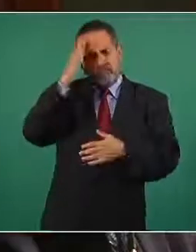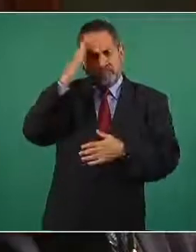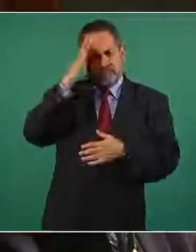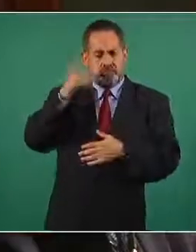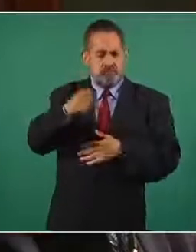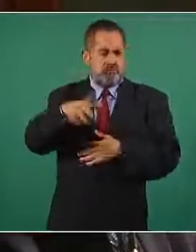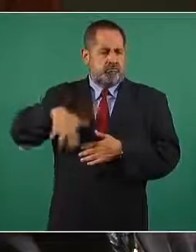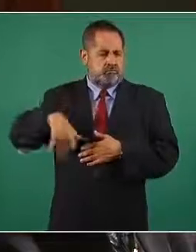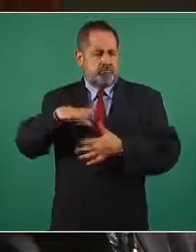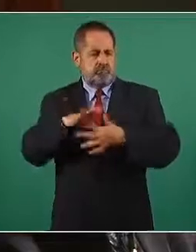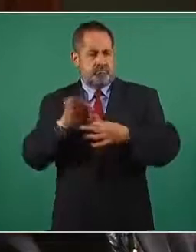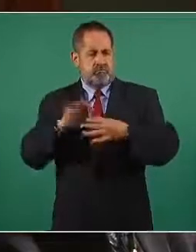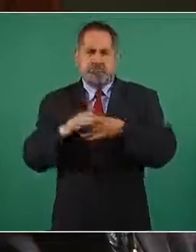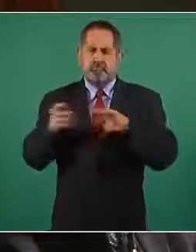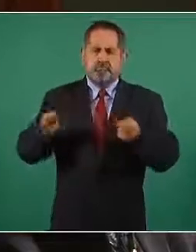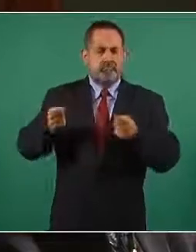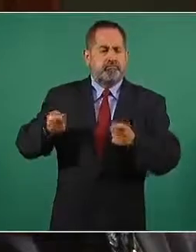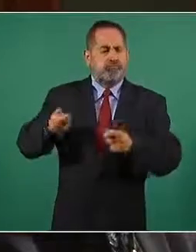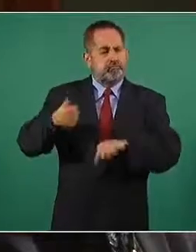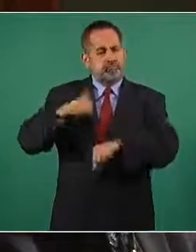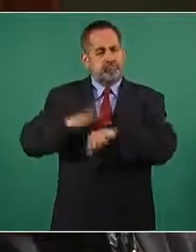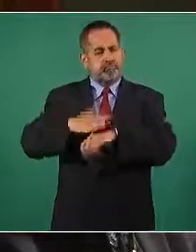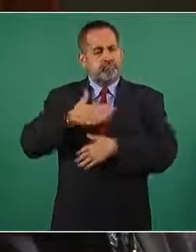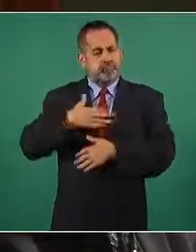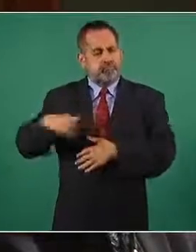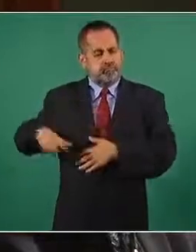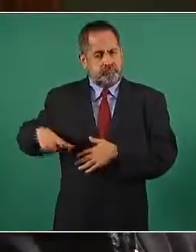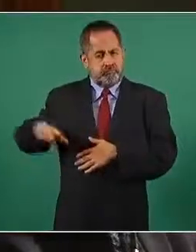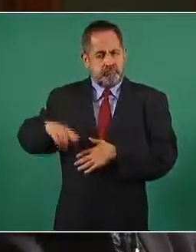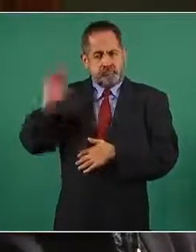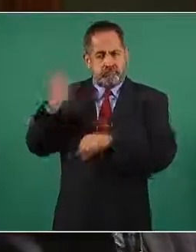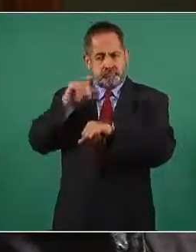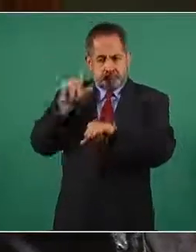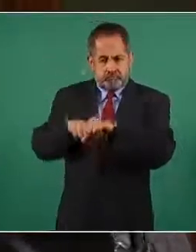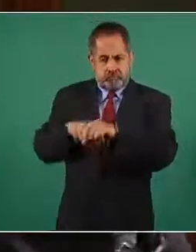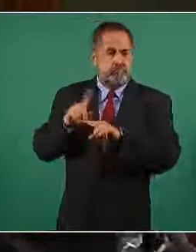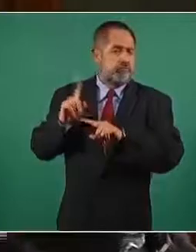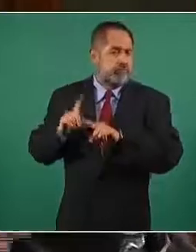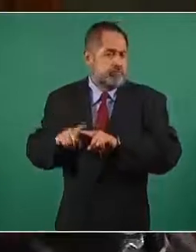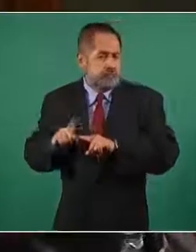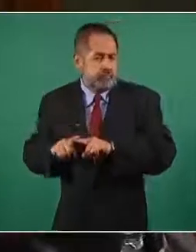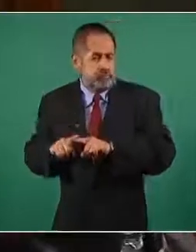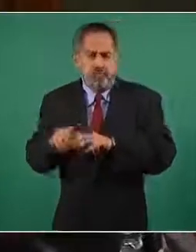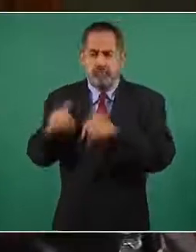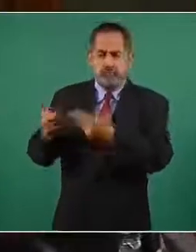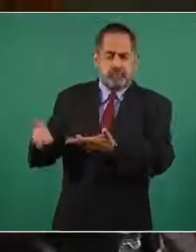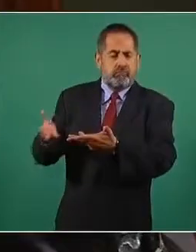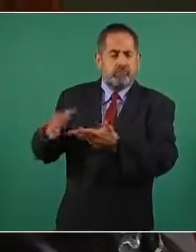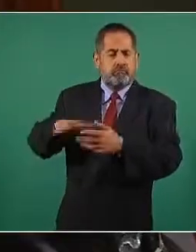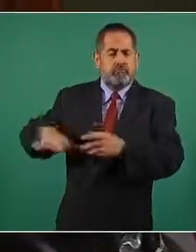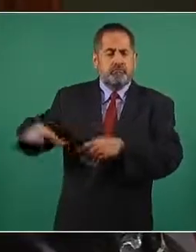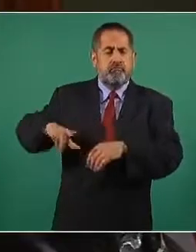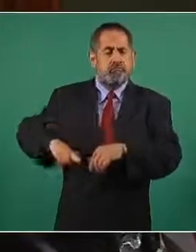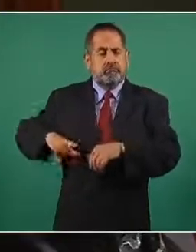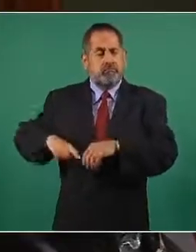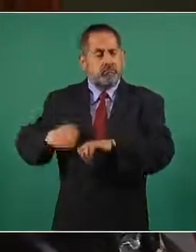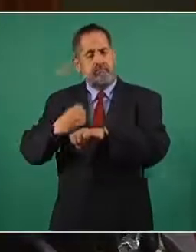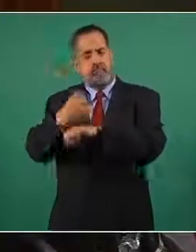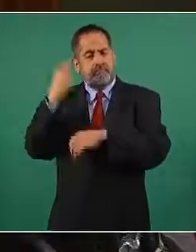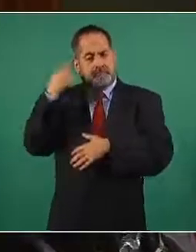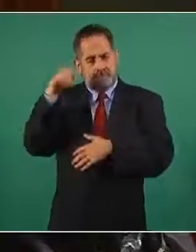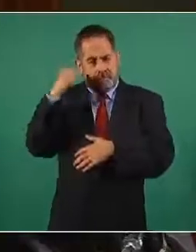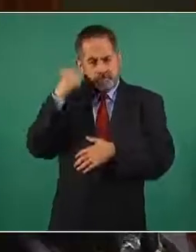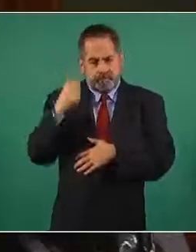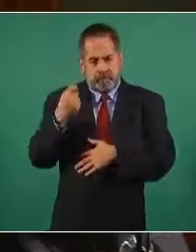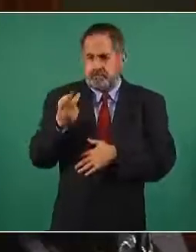que usted había comentado que lo iba a administrar el Estado, ¿va a estar administrado por la Federación o por el gobierno del Estado? Y